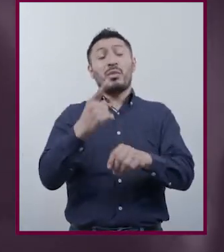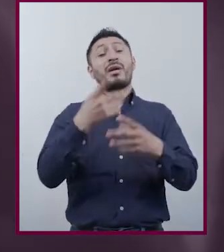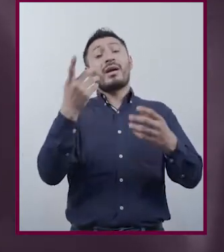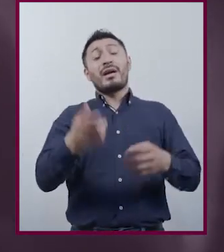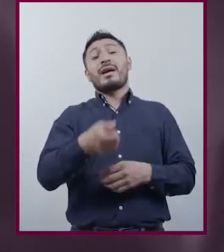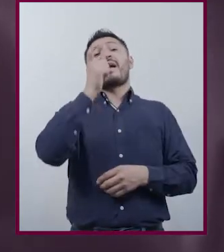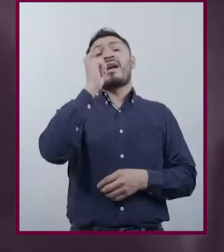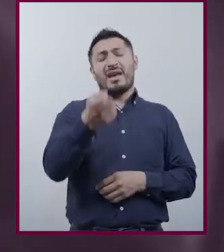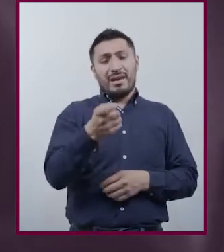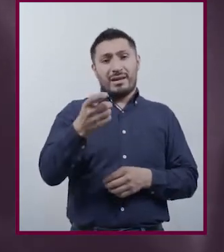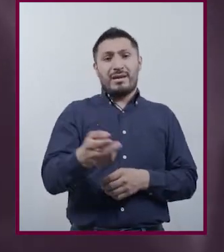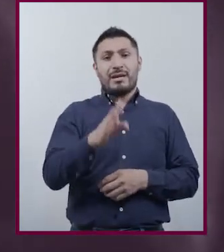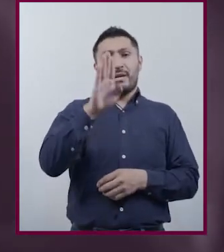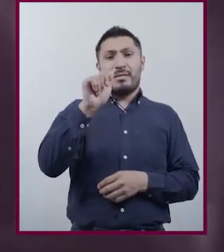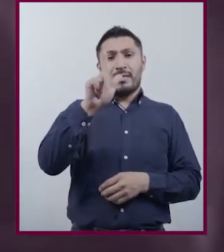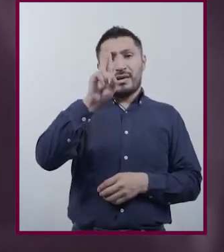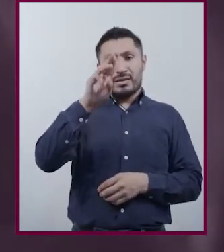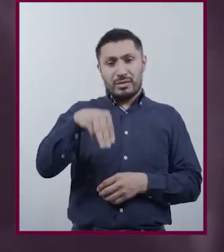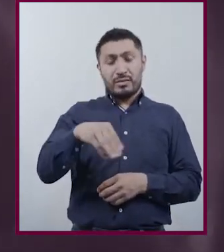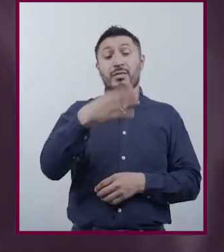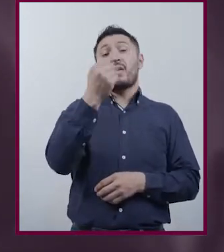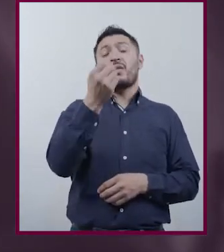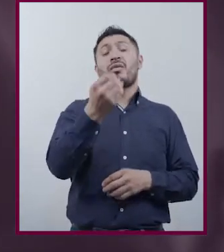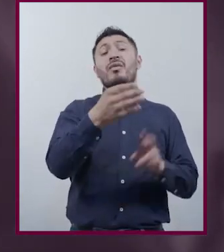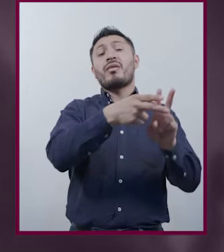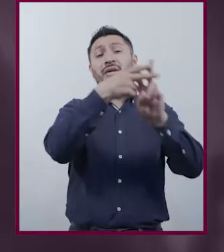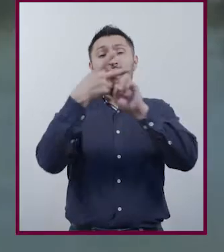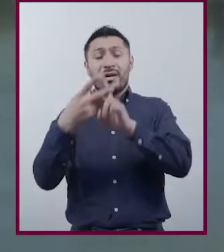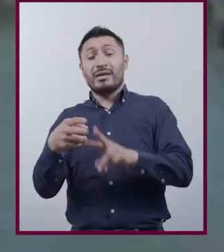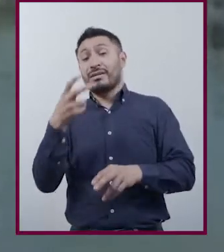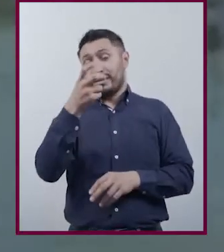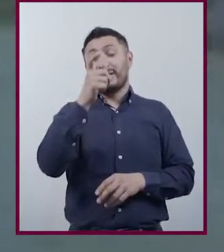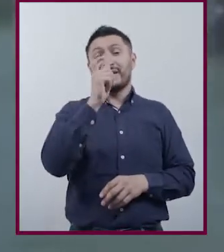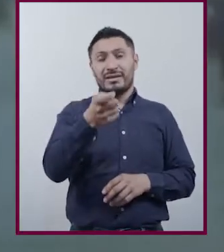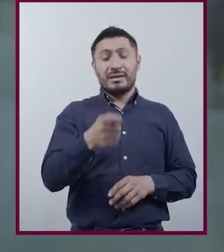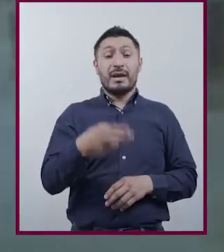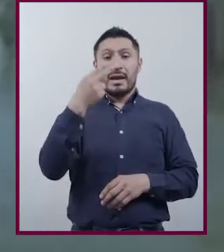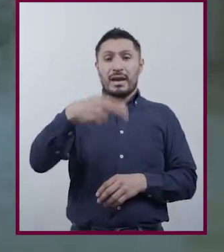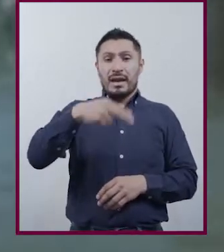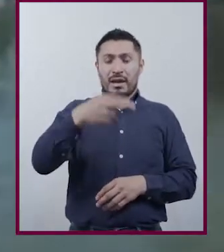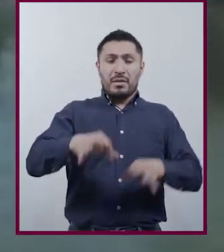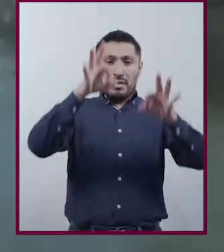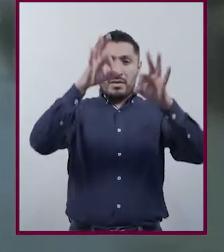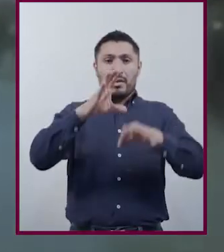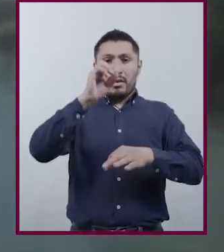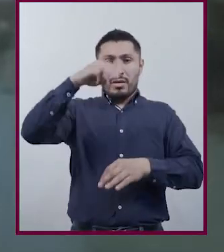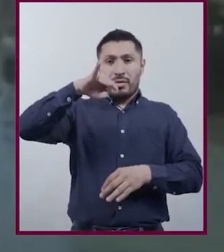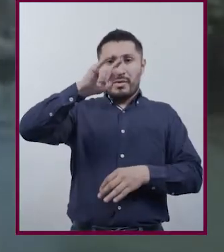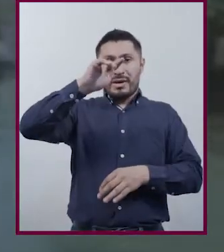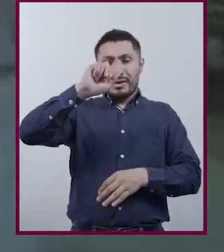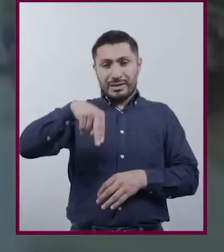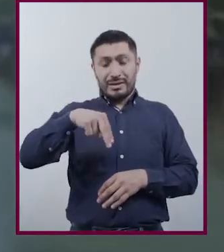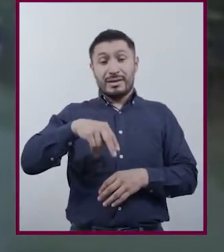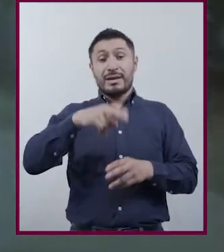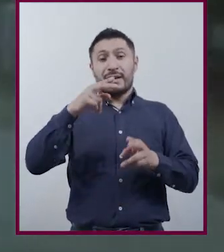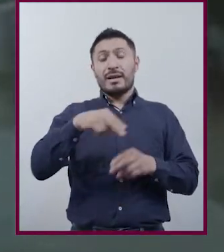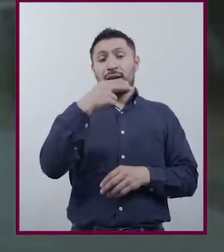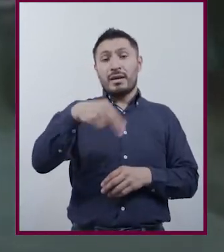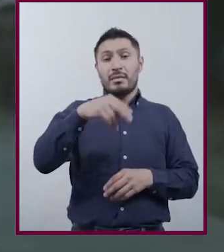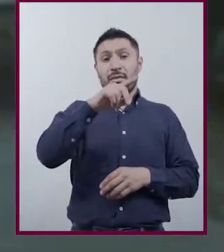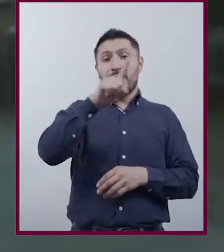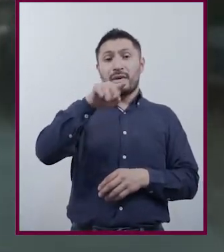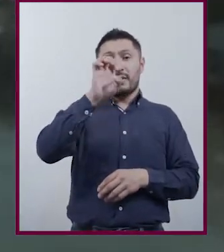es el significado de Balún Canán, 9 estrellas. Es el nombre original de Comitán, su nombre en